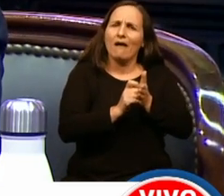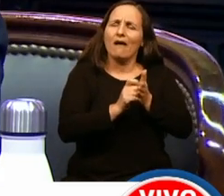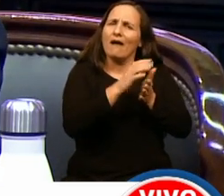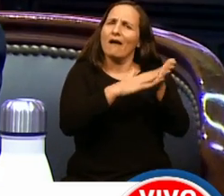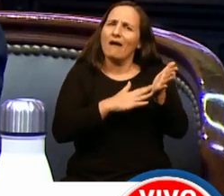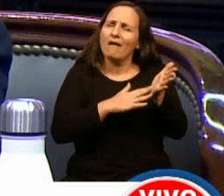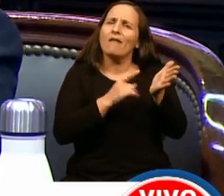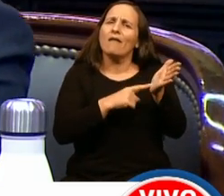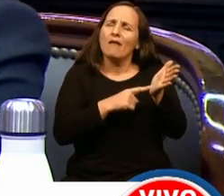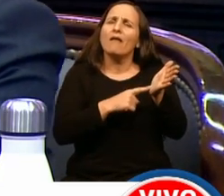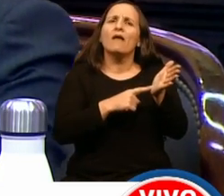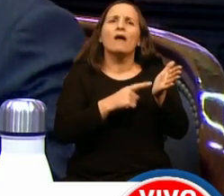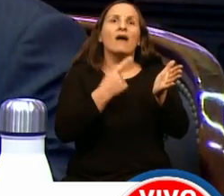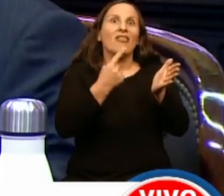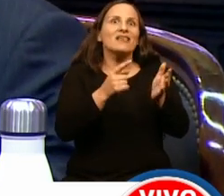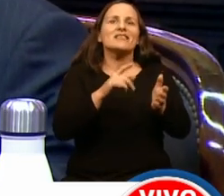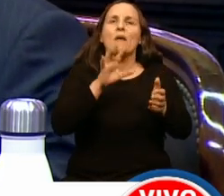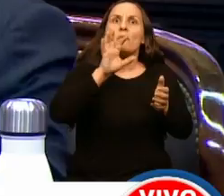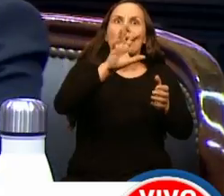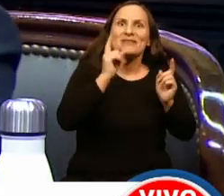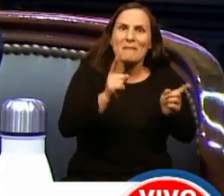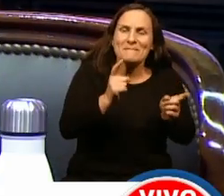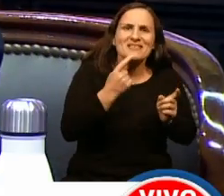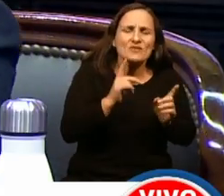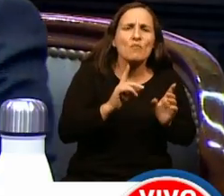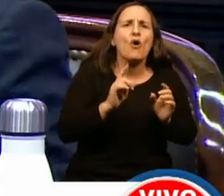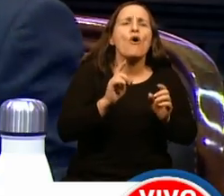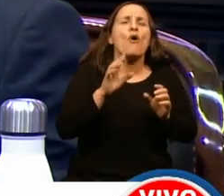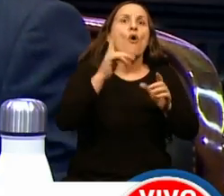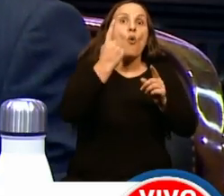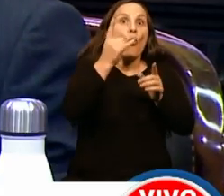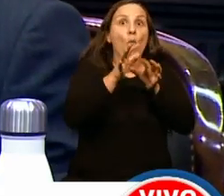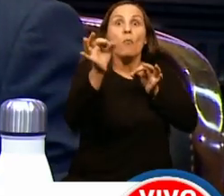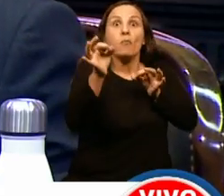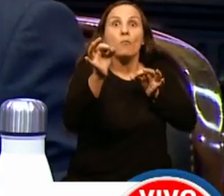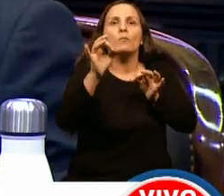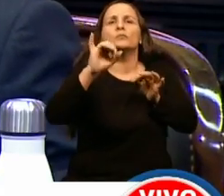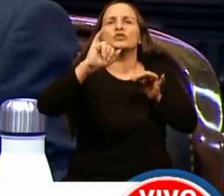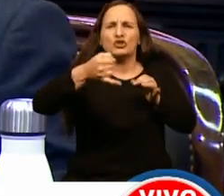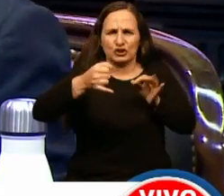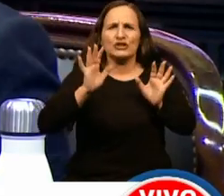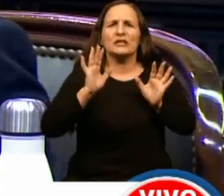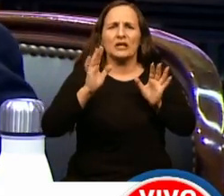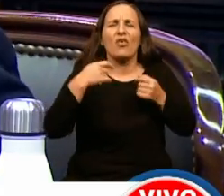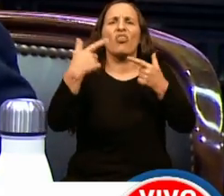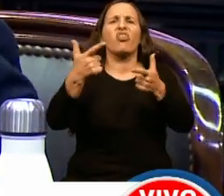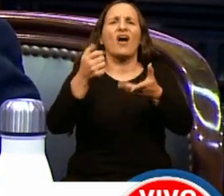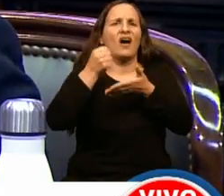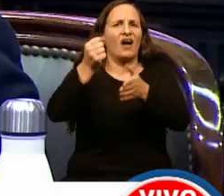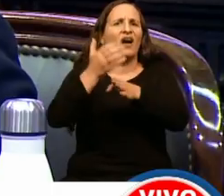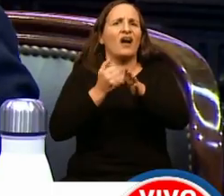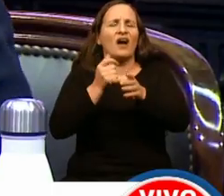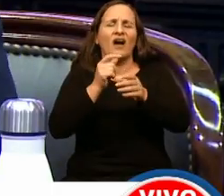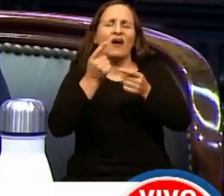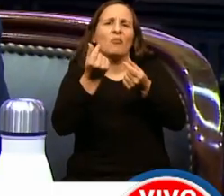a establecer que en nuestra propia provincia un solo departamento tenía el beneficio de la tarifa